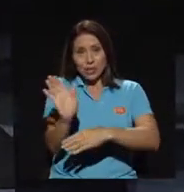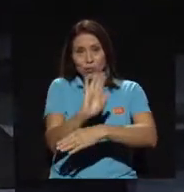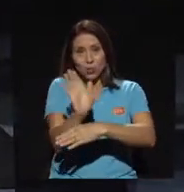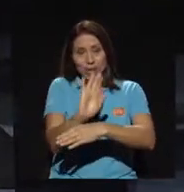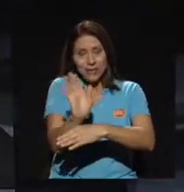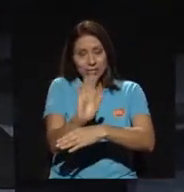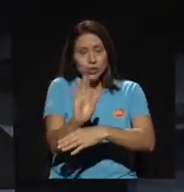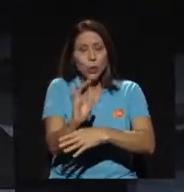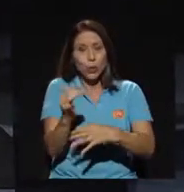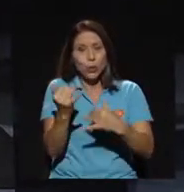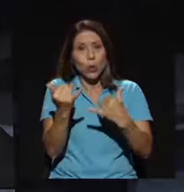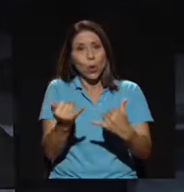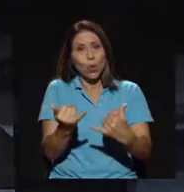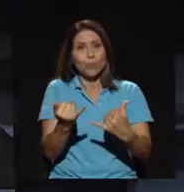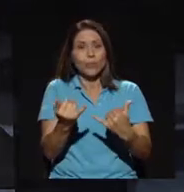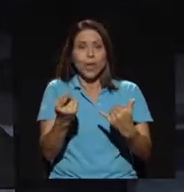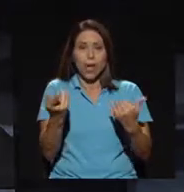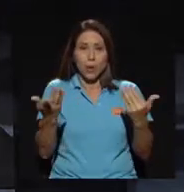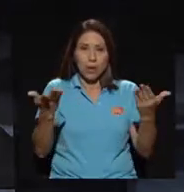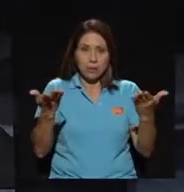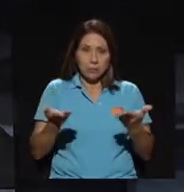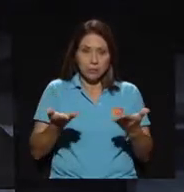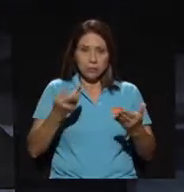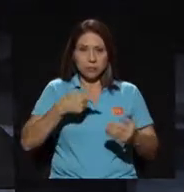medio de recibirnos.